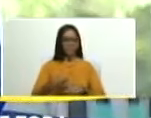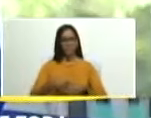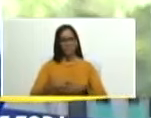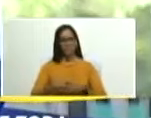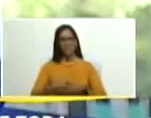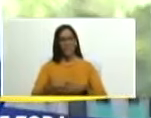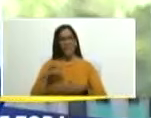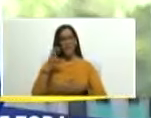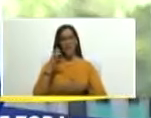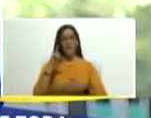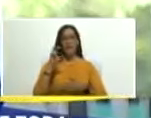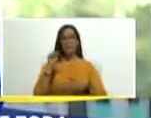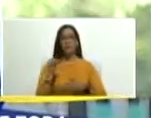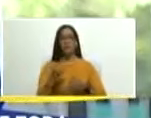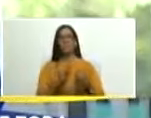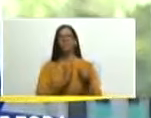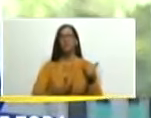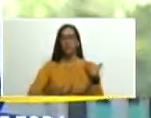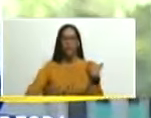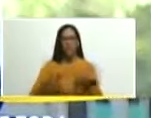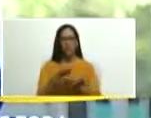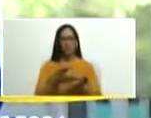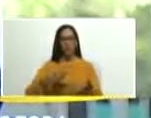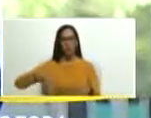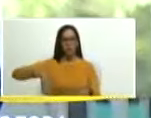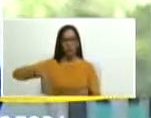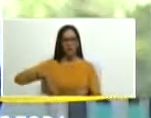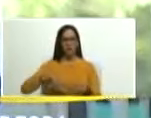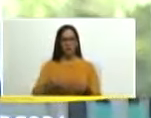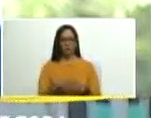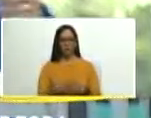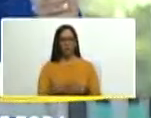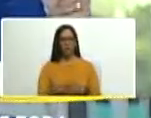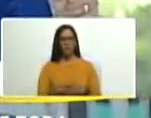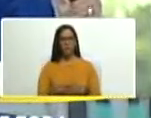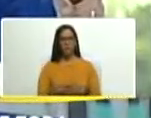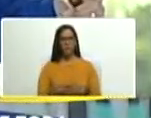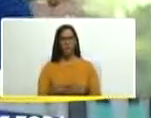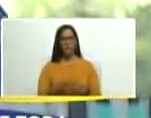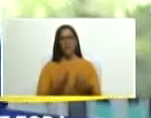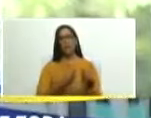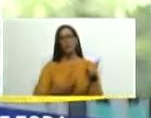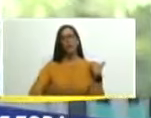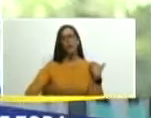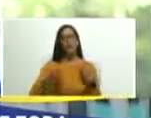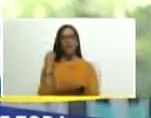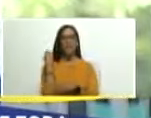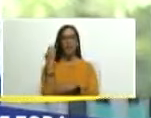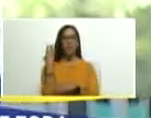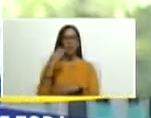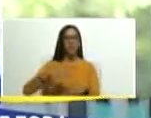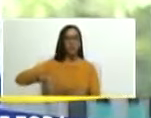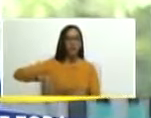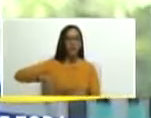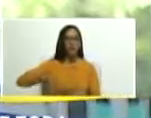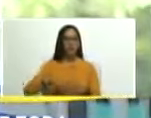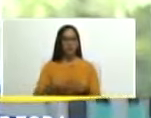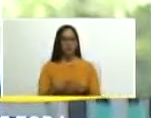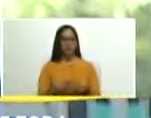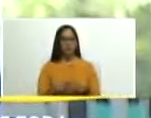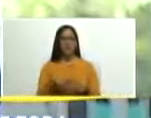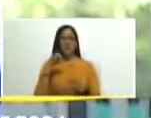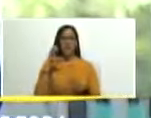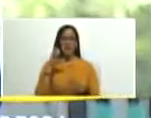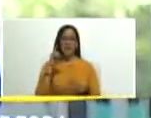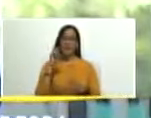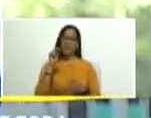La ExxonMobil es dueña del gobierno de Guyana. Es dueña del Congreso de Guyana. La